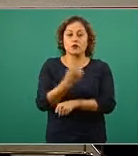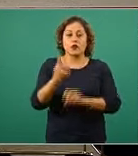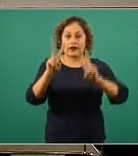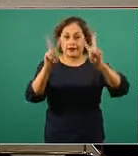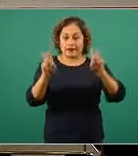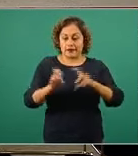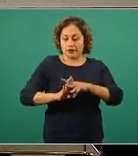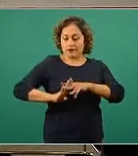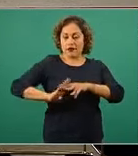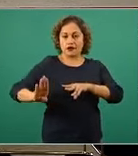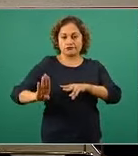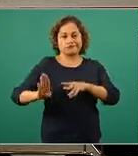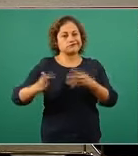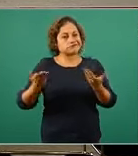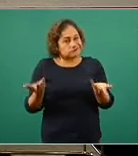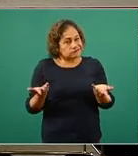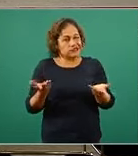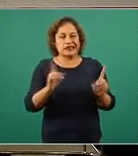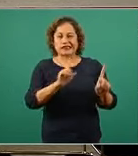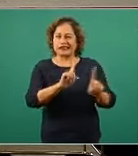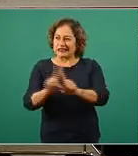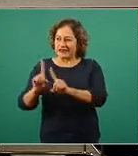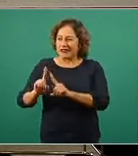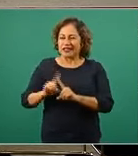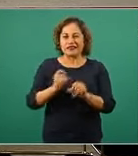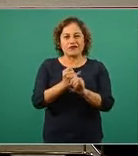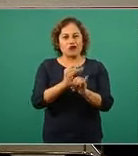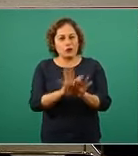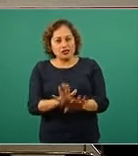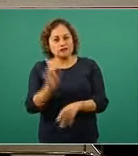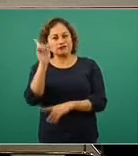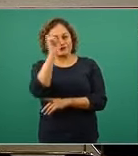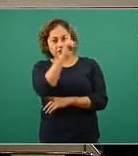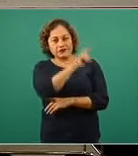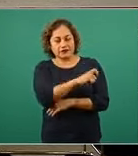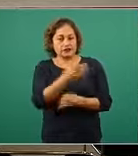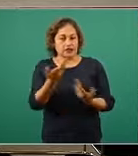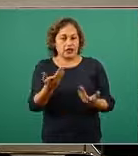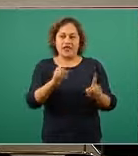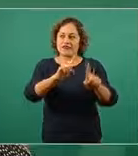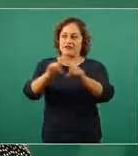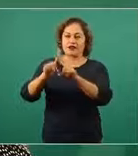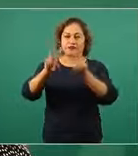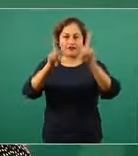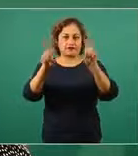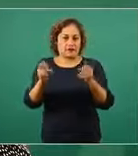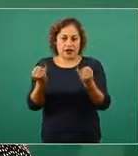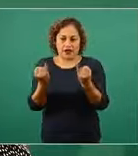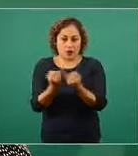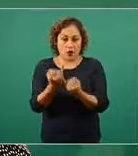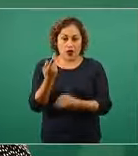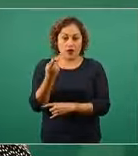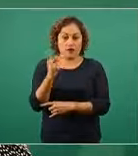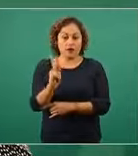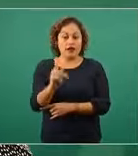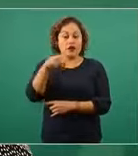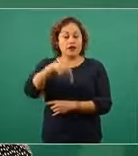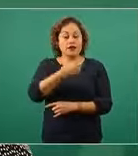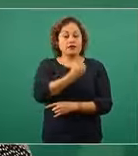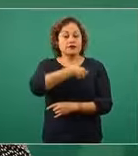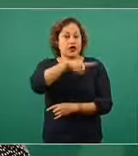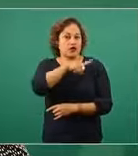complejo. Yo creo que en todas las aristas, y salud no se queda atrás. Sí es un hecho que para que nosotros podamos